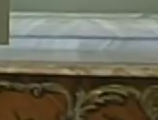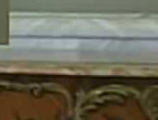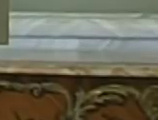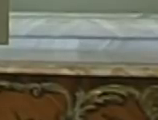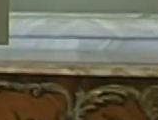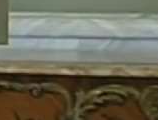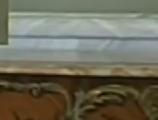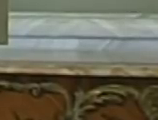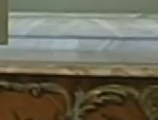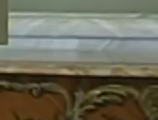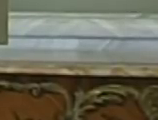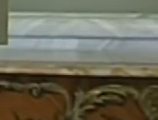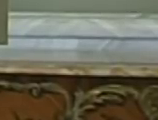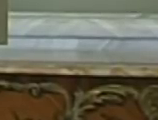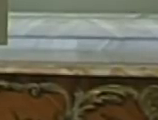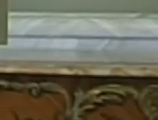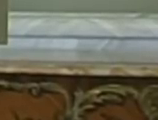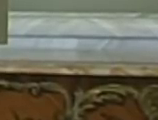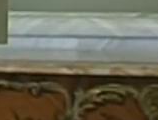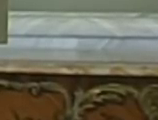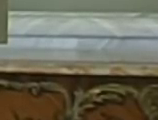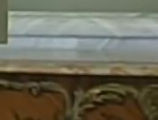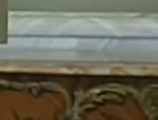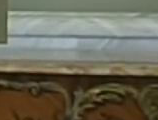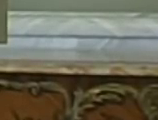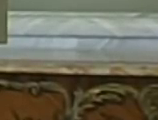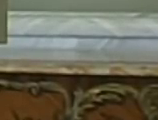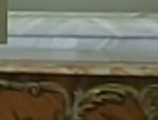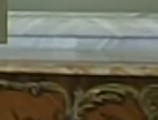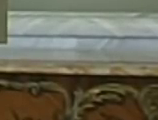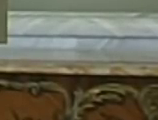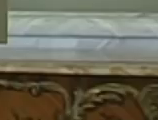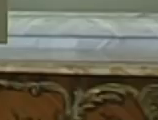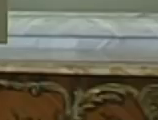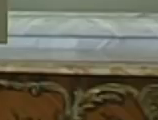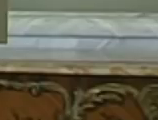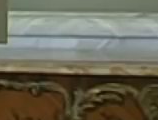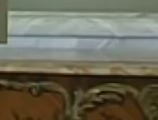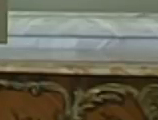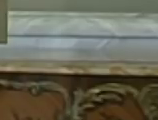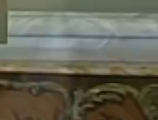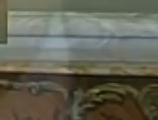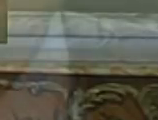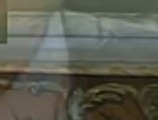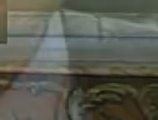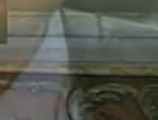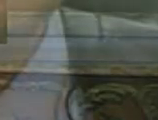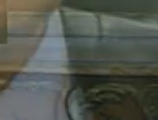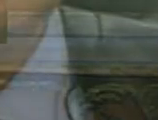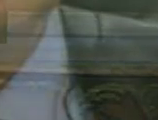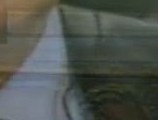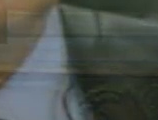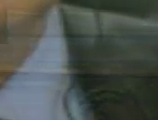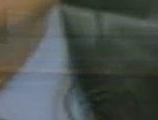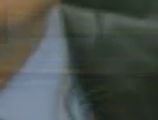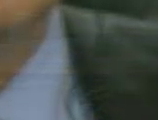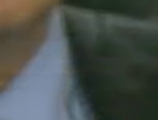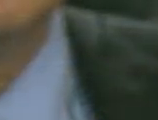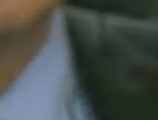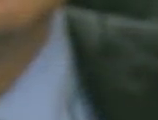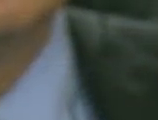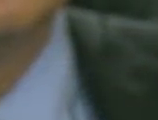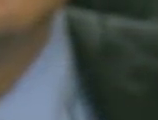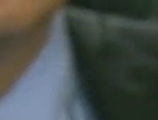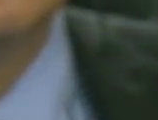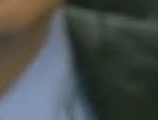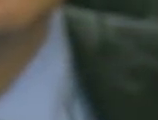de Venezolana también se ha creado una cátedra de Mustafa Kemal Atatürk en la Universidad de Ankara. Una cátedra de